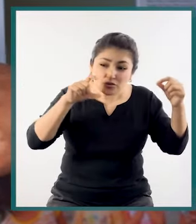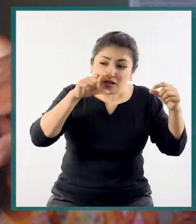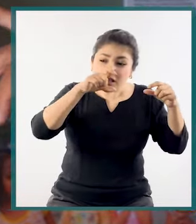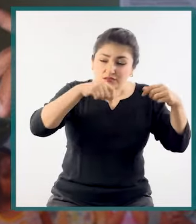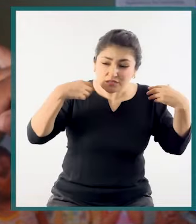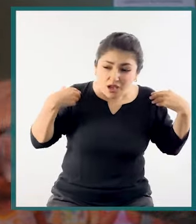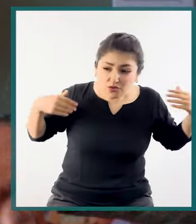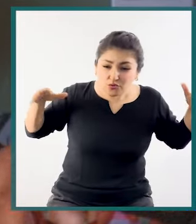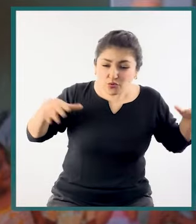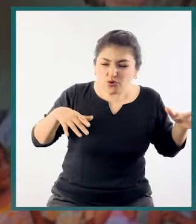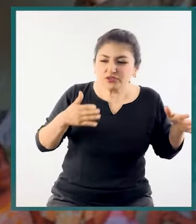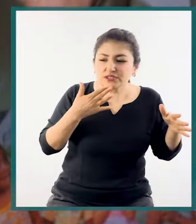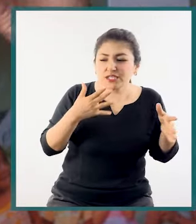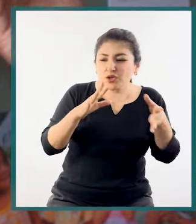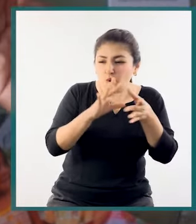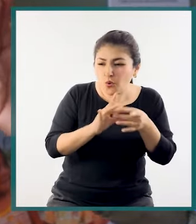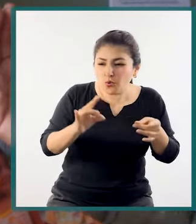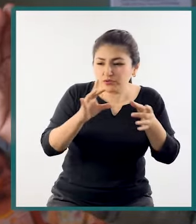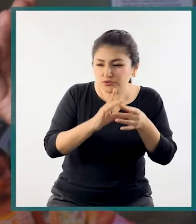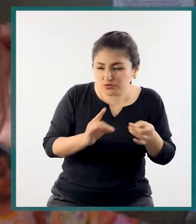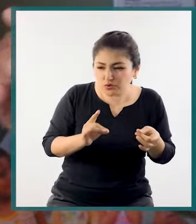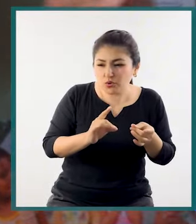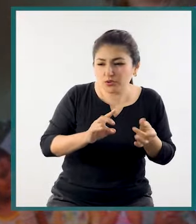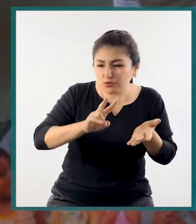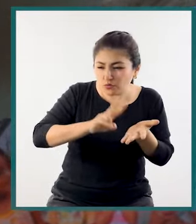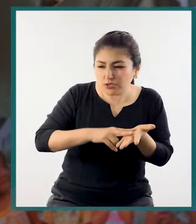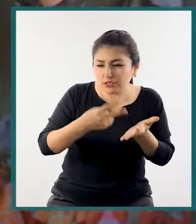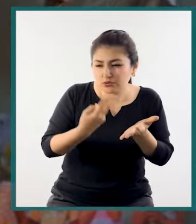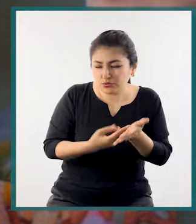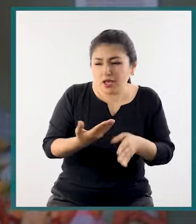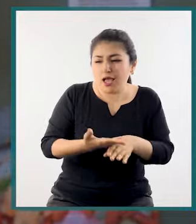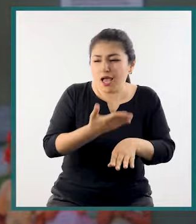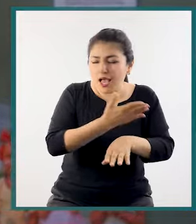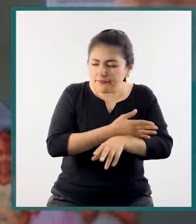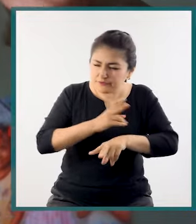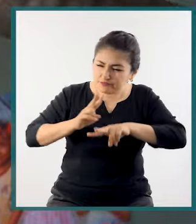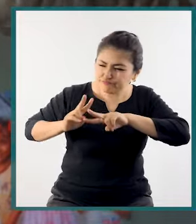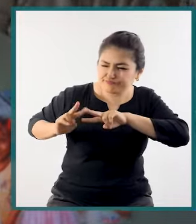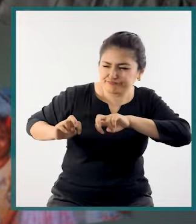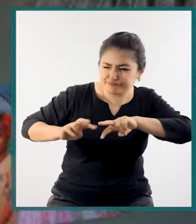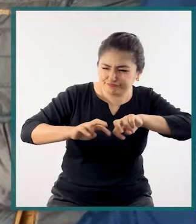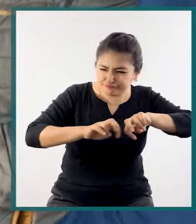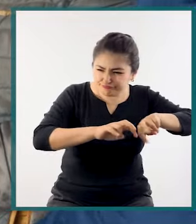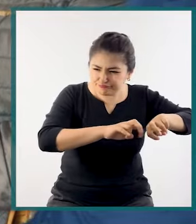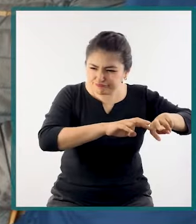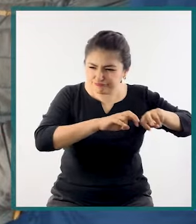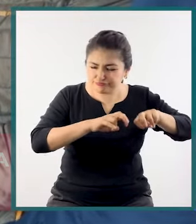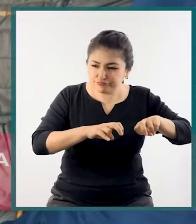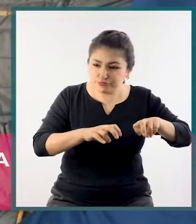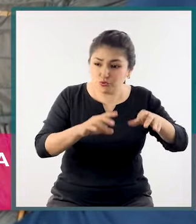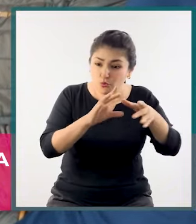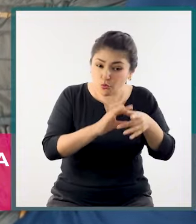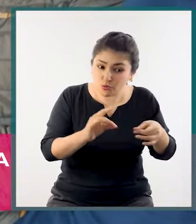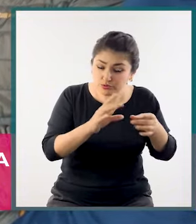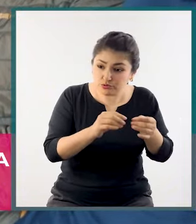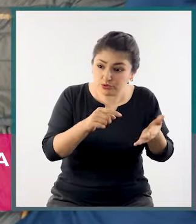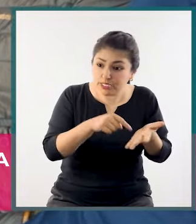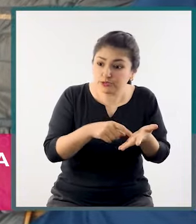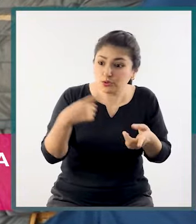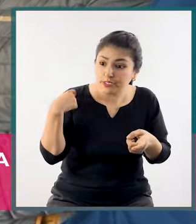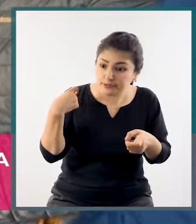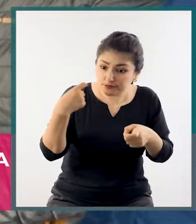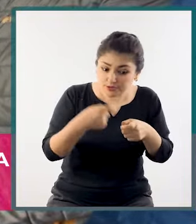de una recopilación, de una traducción. Hay todo un trabajo de investigación aquí. Se recopila esto en